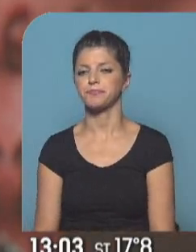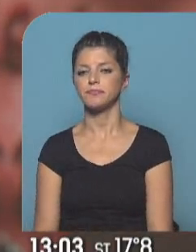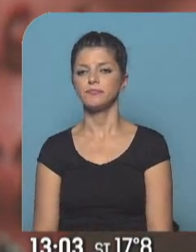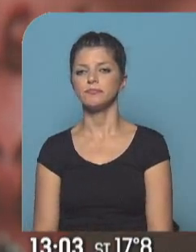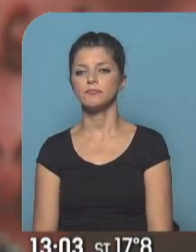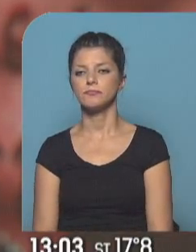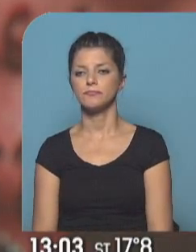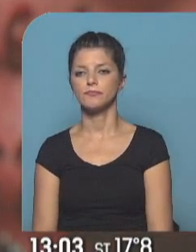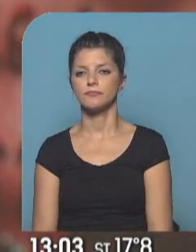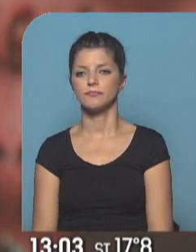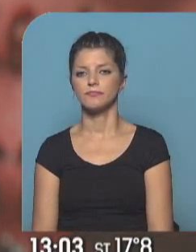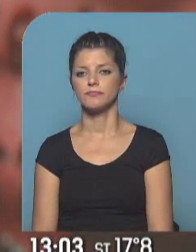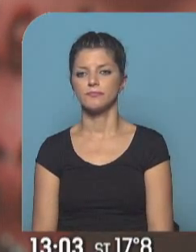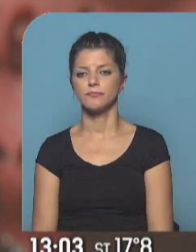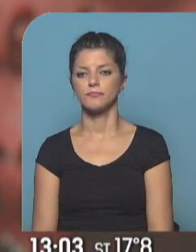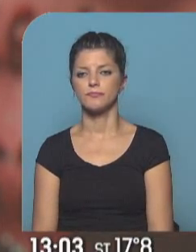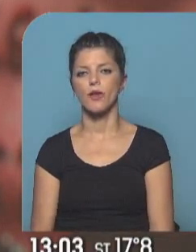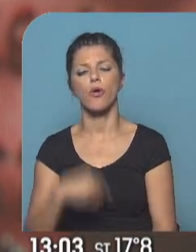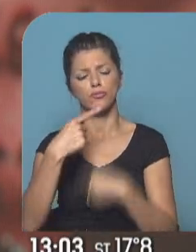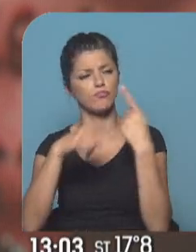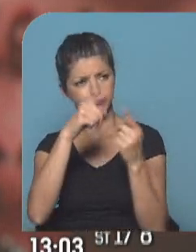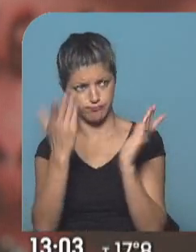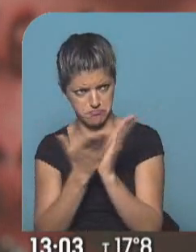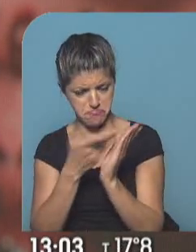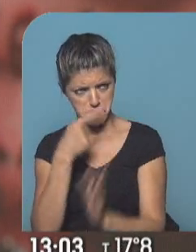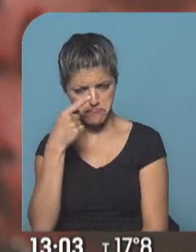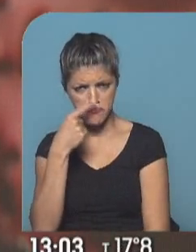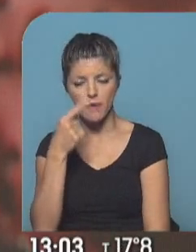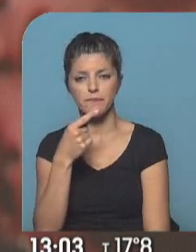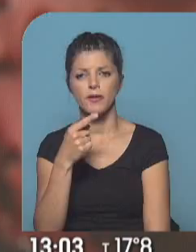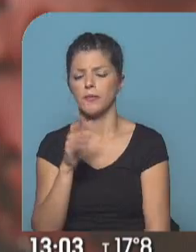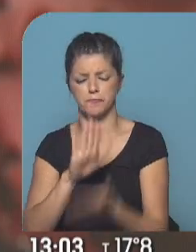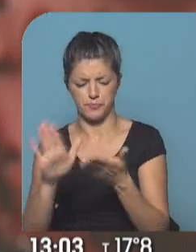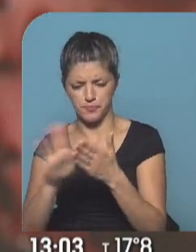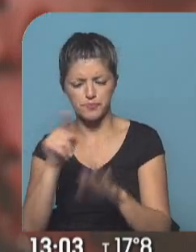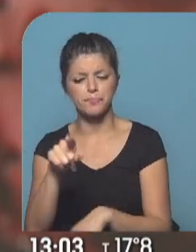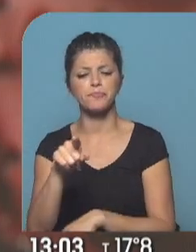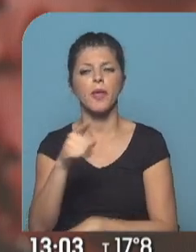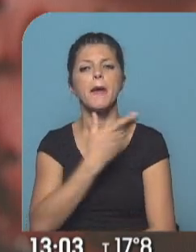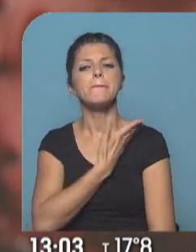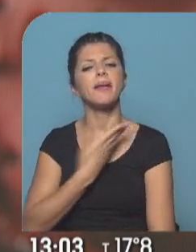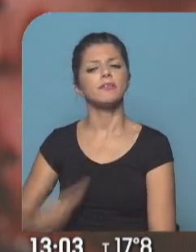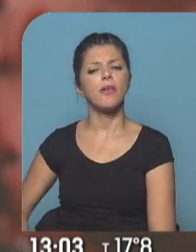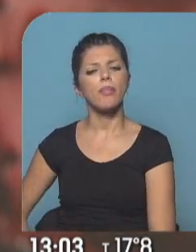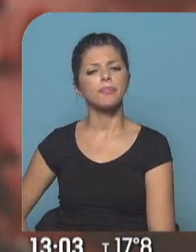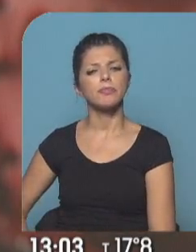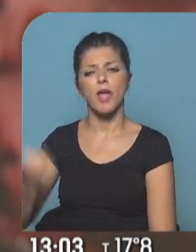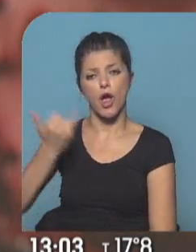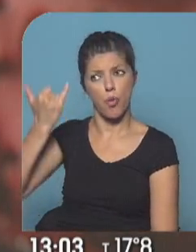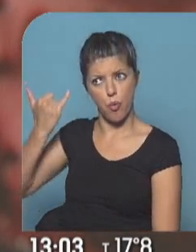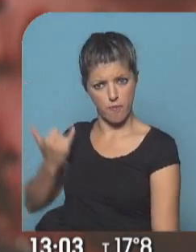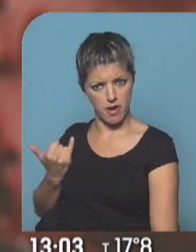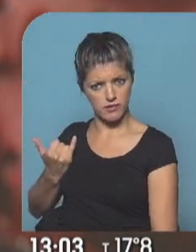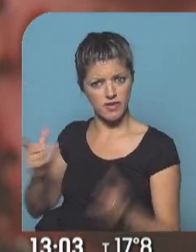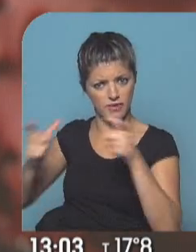análisis que estás haciendo, que es muy interesante, digamos, a ver, repasando, lo que llegó Maduro el jueves a la Asamblea Nacional